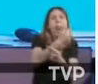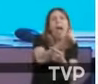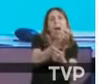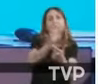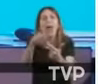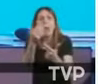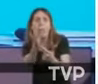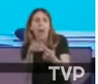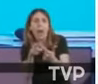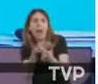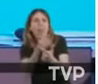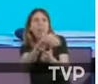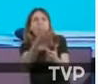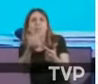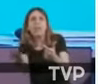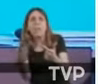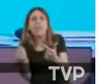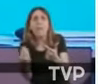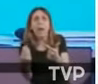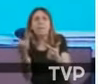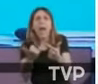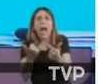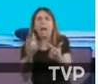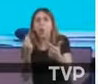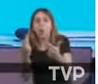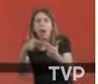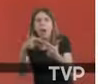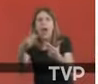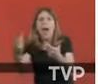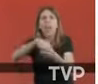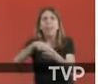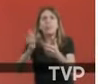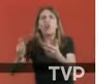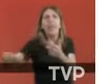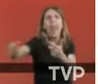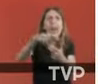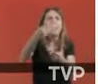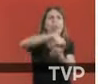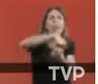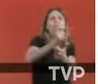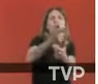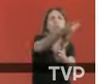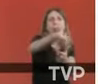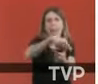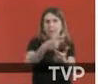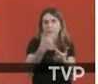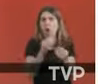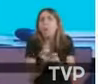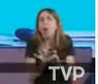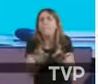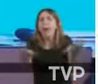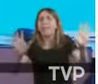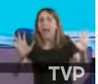es la reacción de los distintos factores involucrados que, como digo, también juegan. Y lo que hacemos nosotros es elegir el